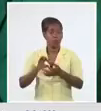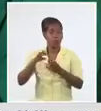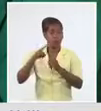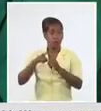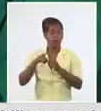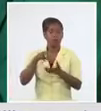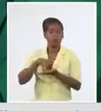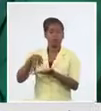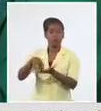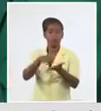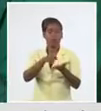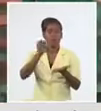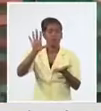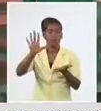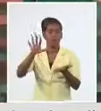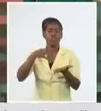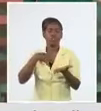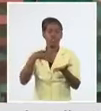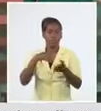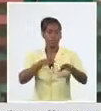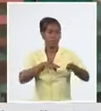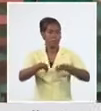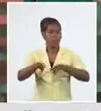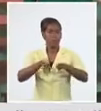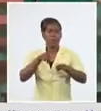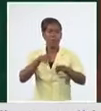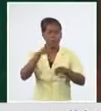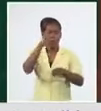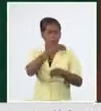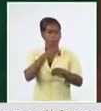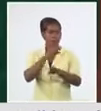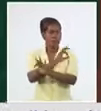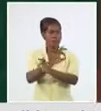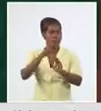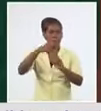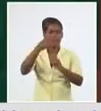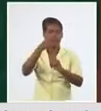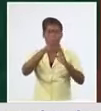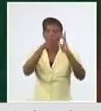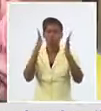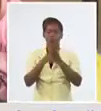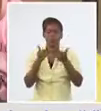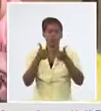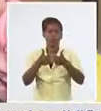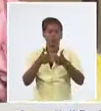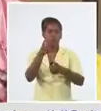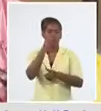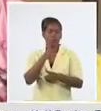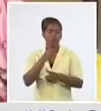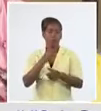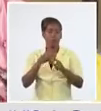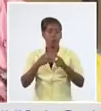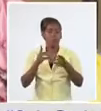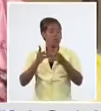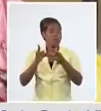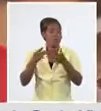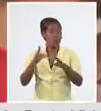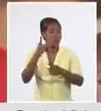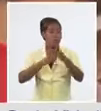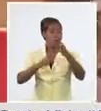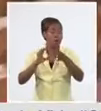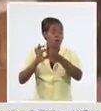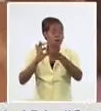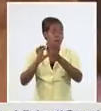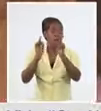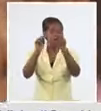se aplican adecuadamente los protocolos médicos y los tratamientos para evitar el tránsito hacia la gravedad. Aunque Heidis y Wendy